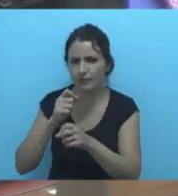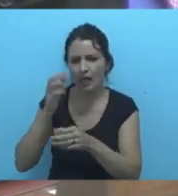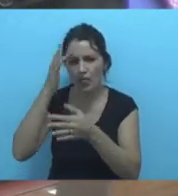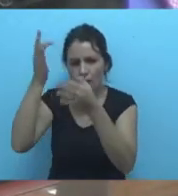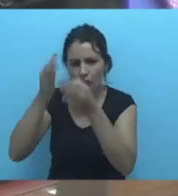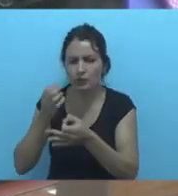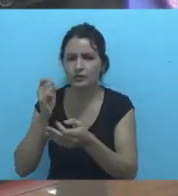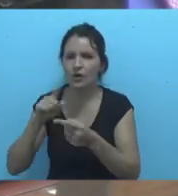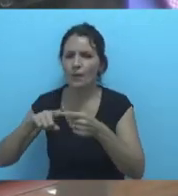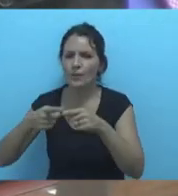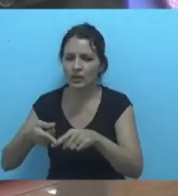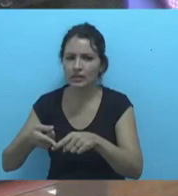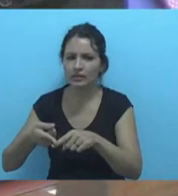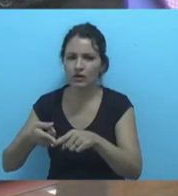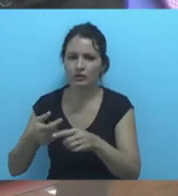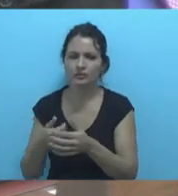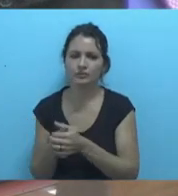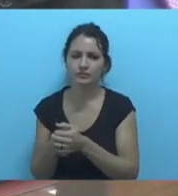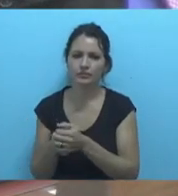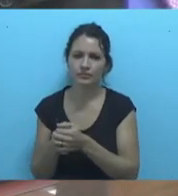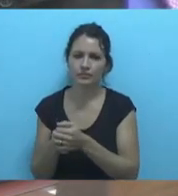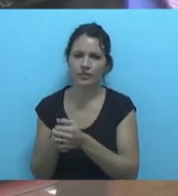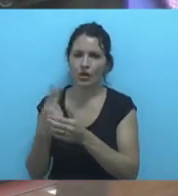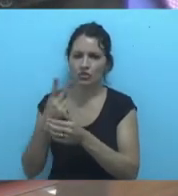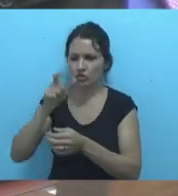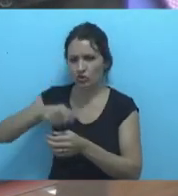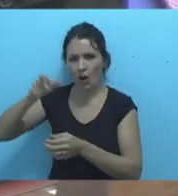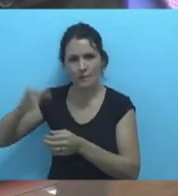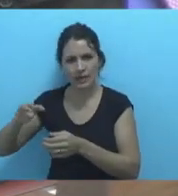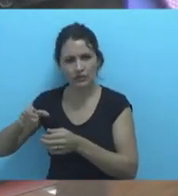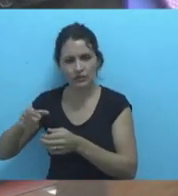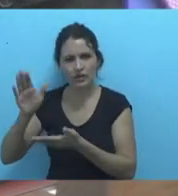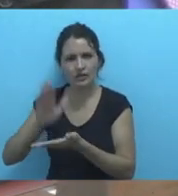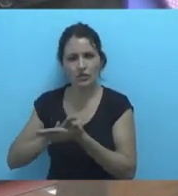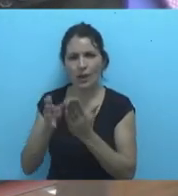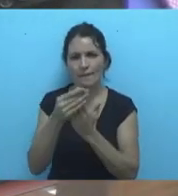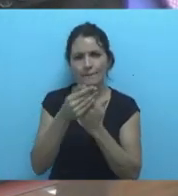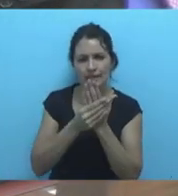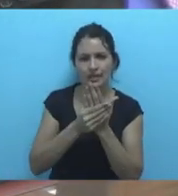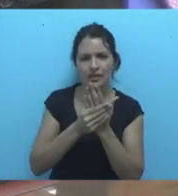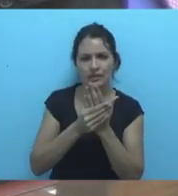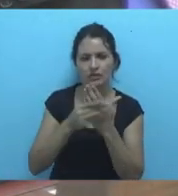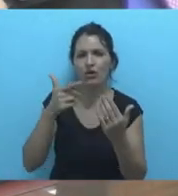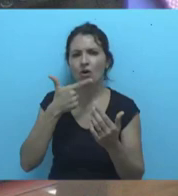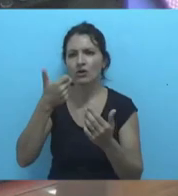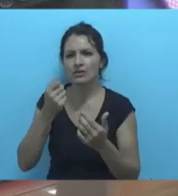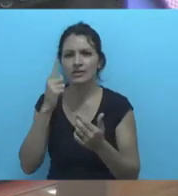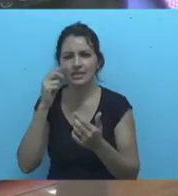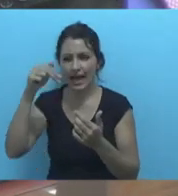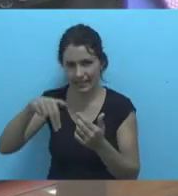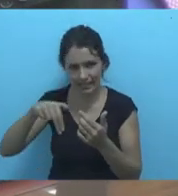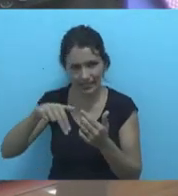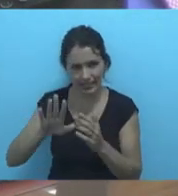de una presentación que se hicieron dos ciudadanos en el día de hoy sobre el ministro Sain, no tengan ningún viso de dudas de lo que